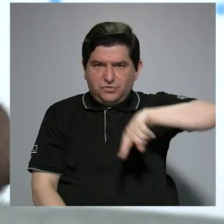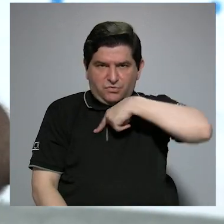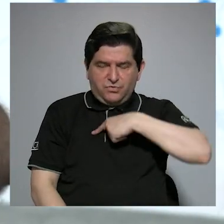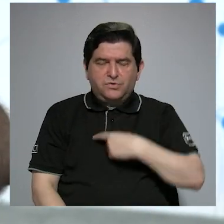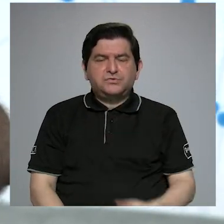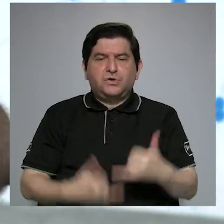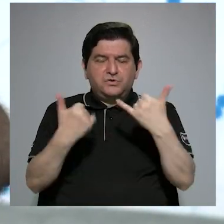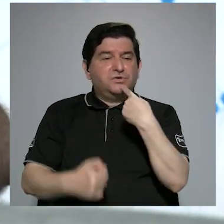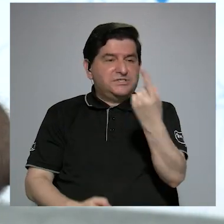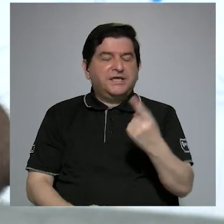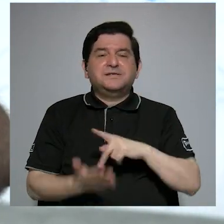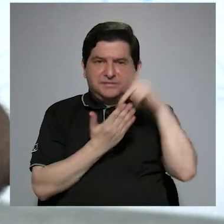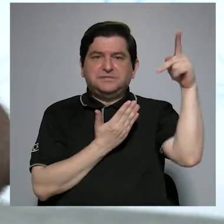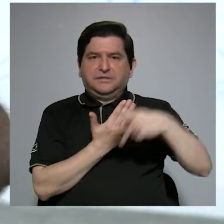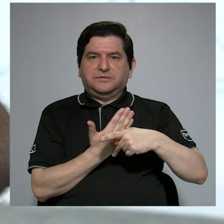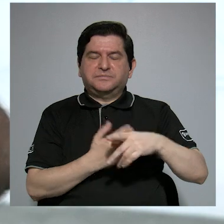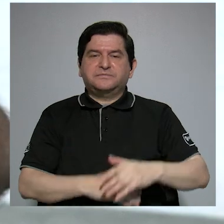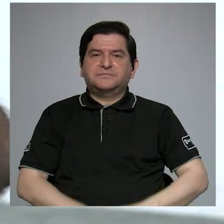el espacio lo hemos señalado.